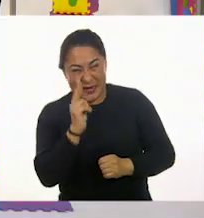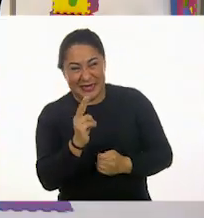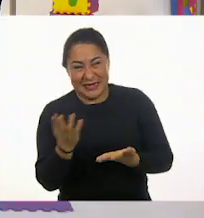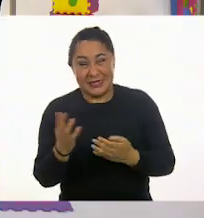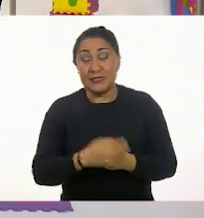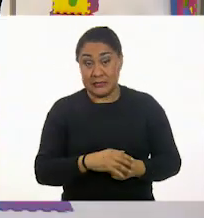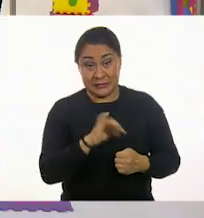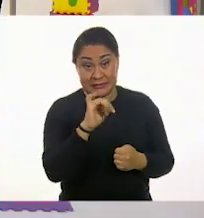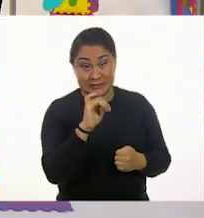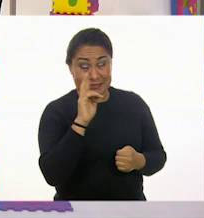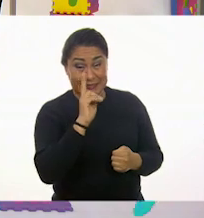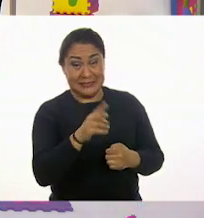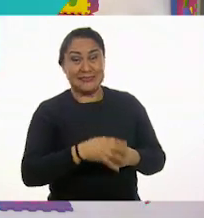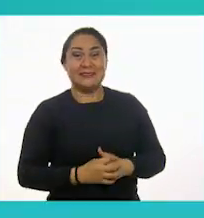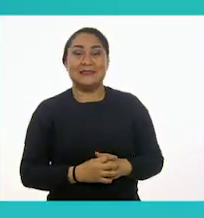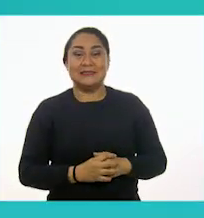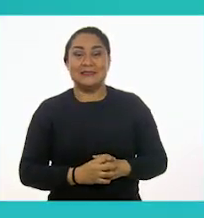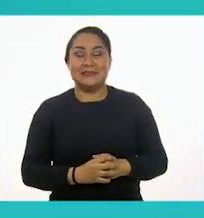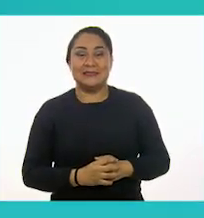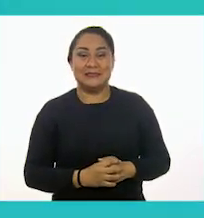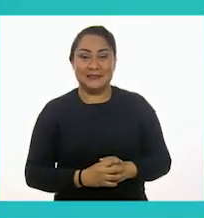verlo. Muy bien.